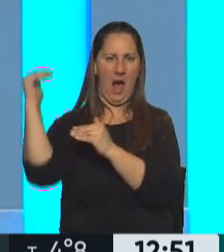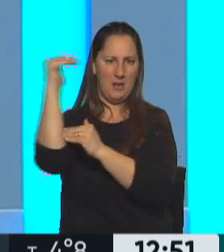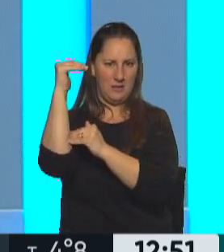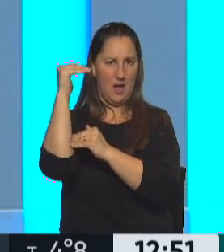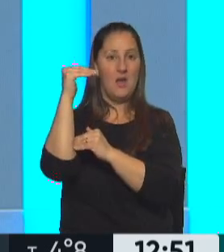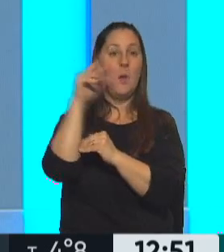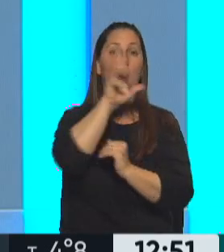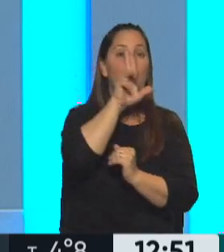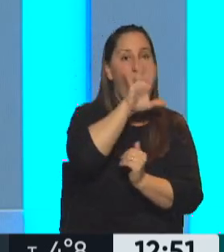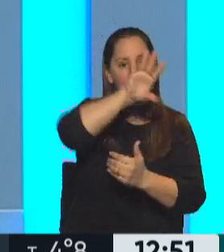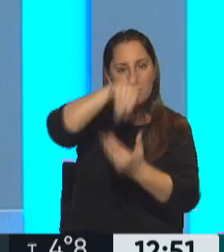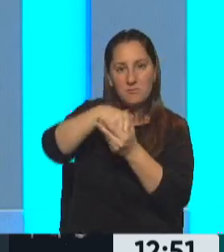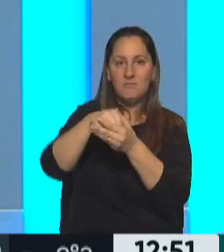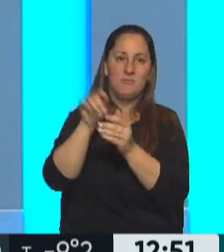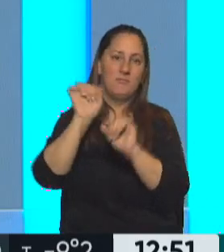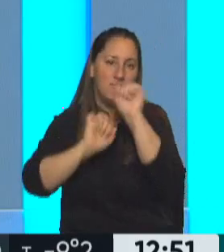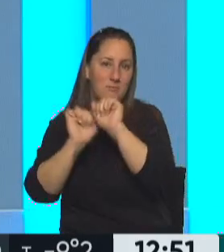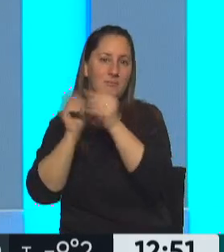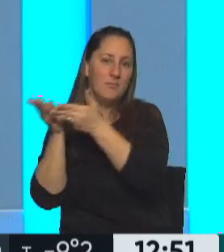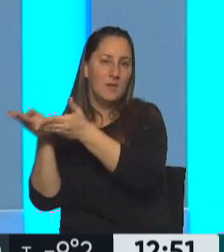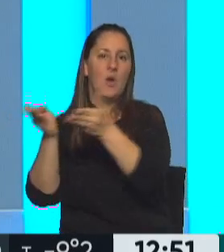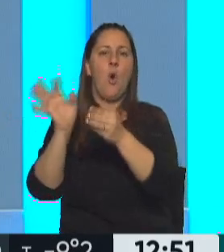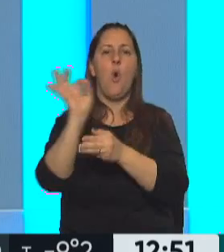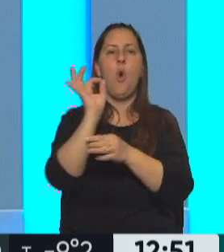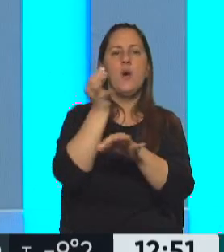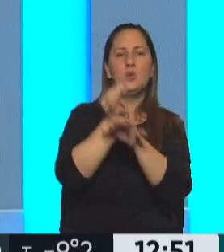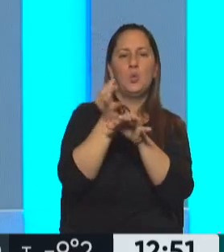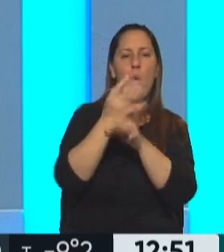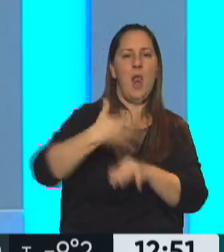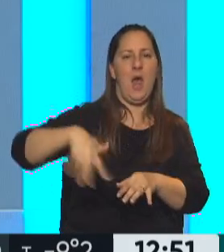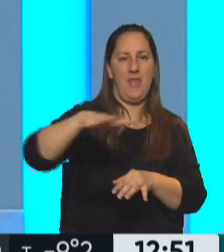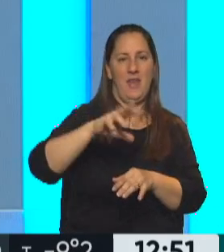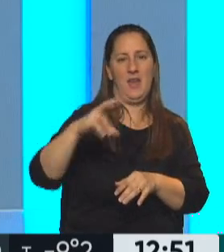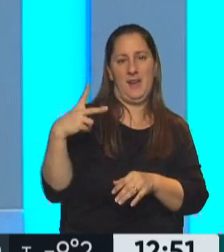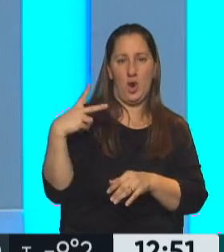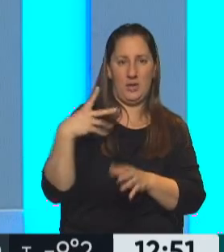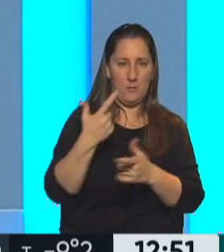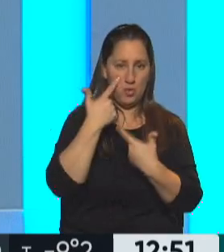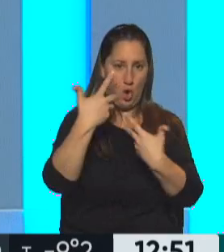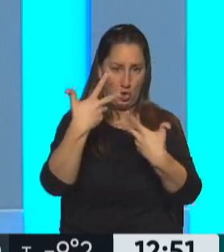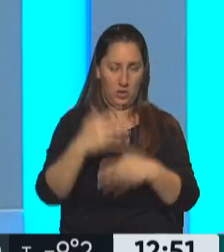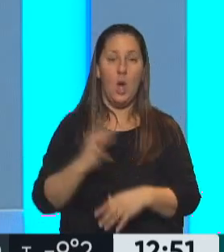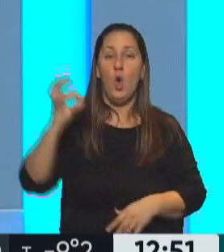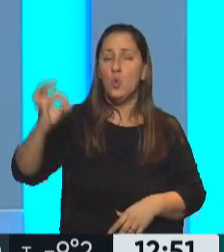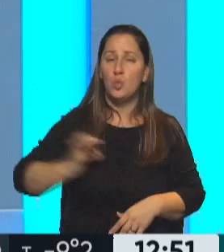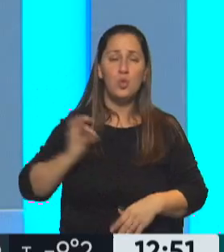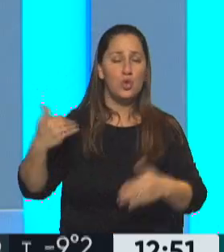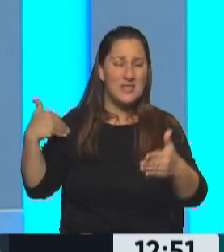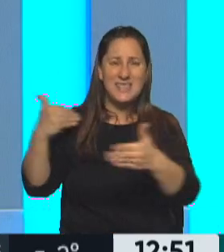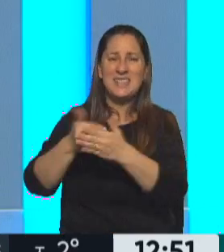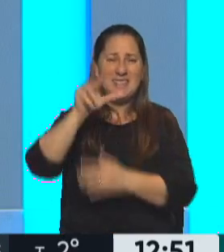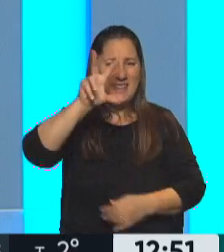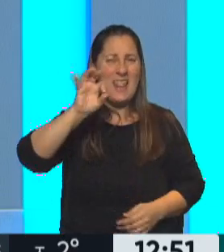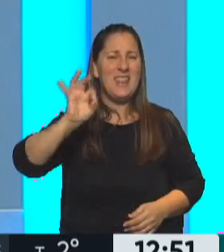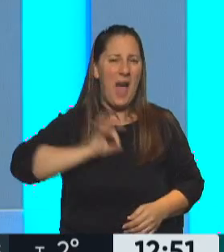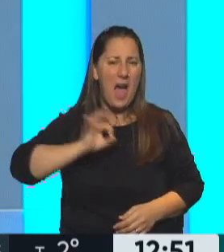servir ellas o para alguna alguna escuela una escuela que está acá en recoleta muy conocida no durante años 30 años